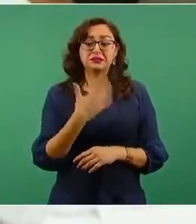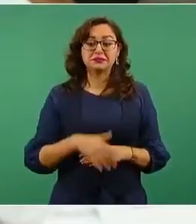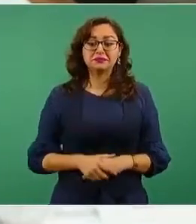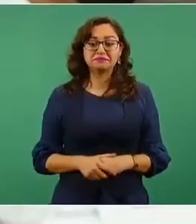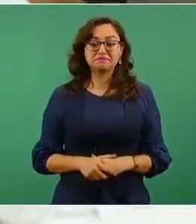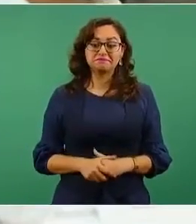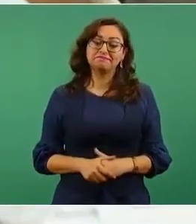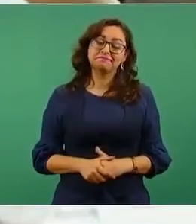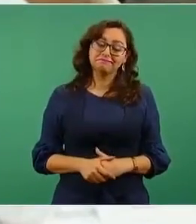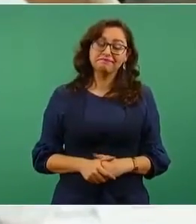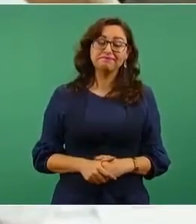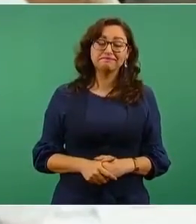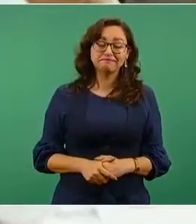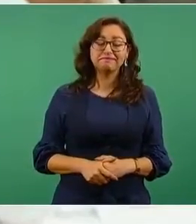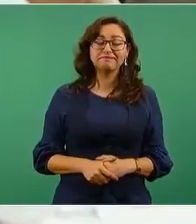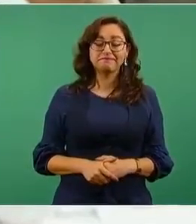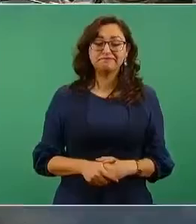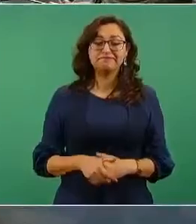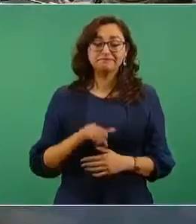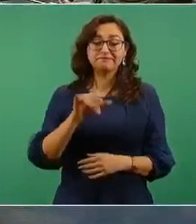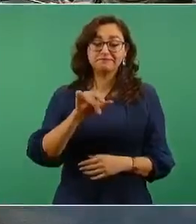porque es